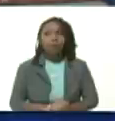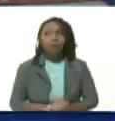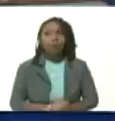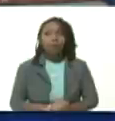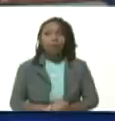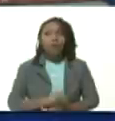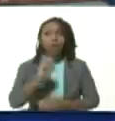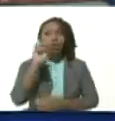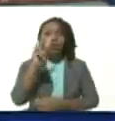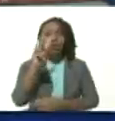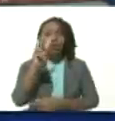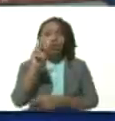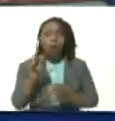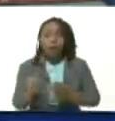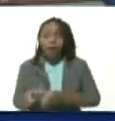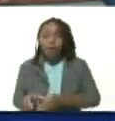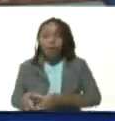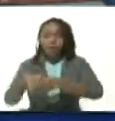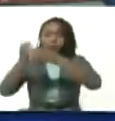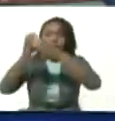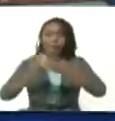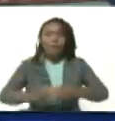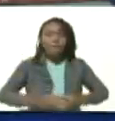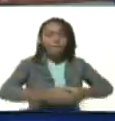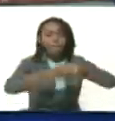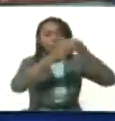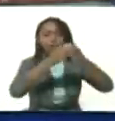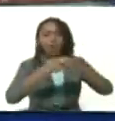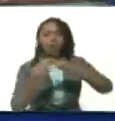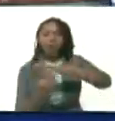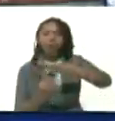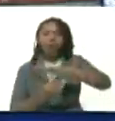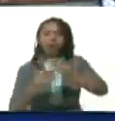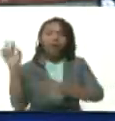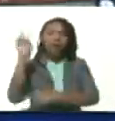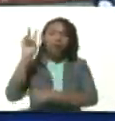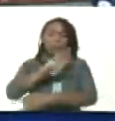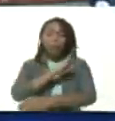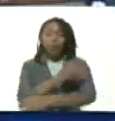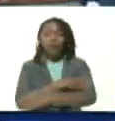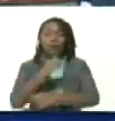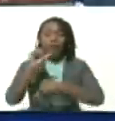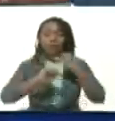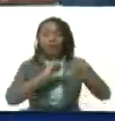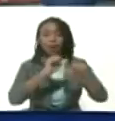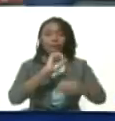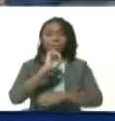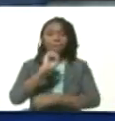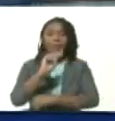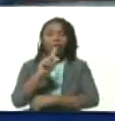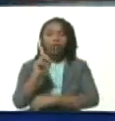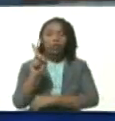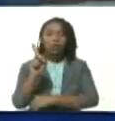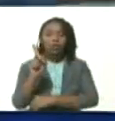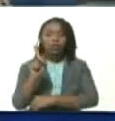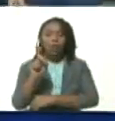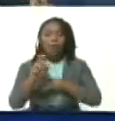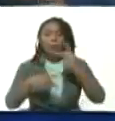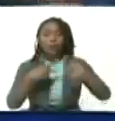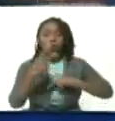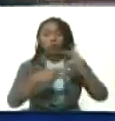Dos columnas poderosas de la Venezuela potencia del siglo XXI. Producir los